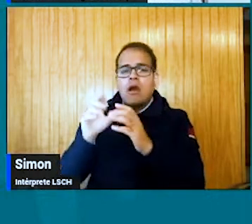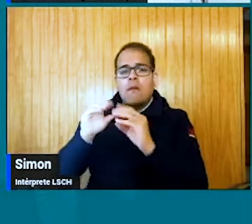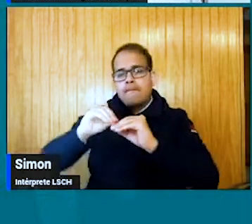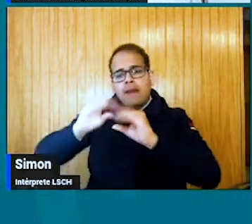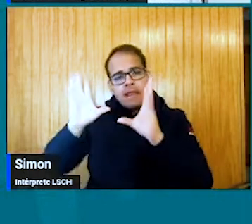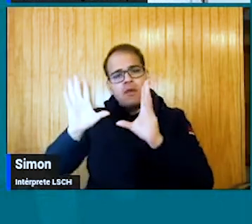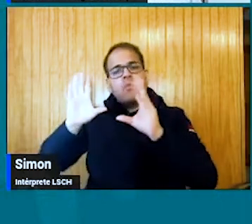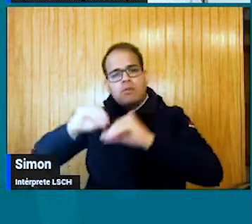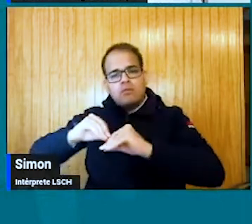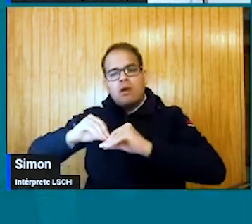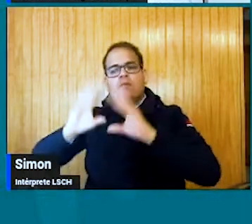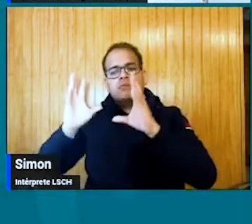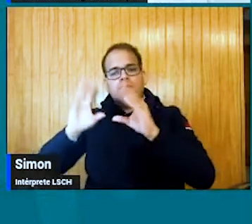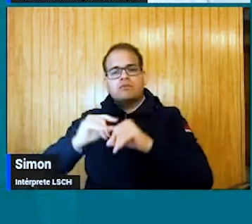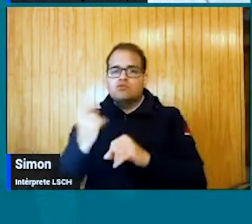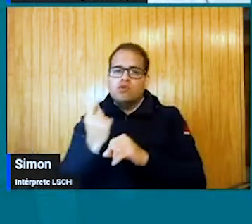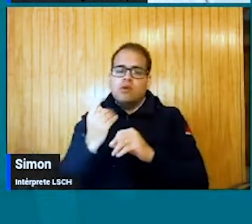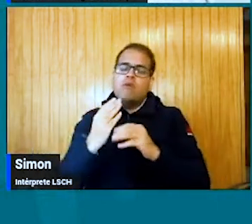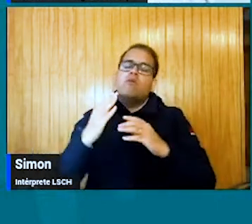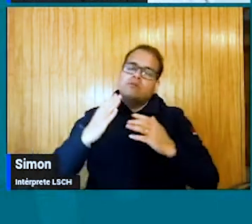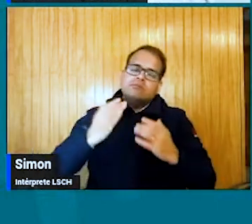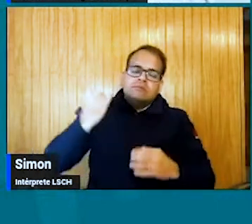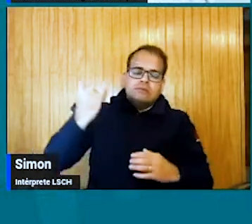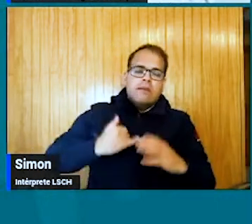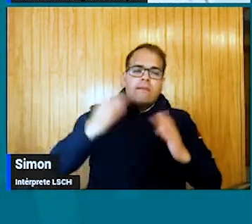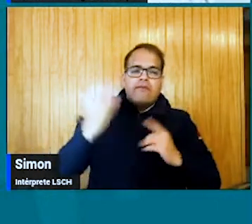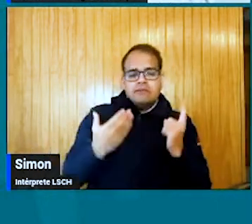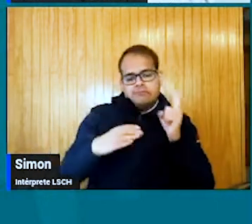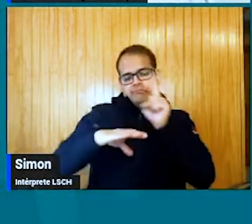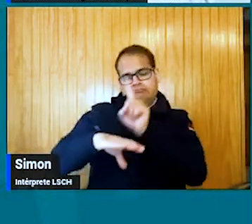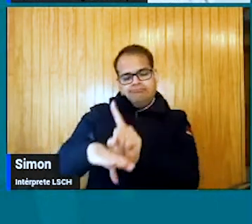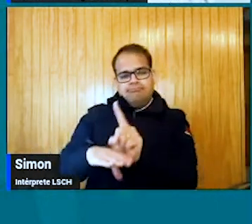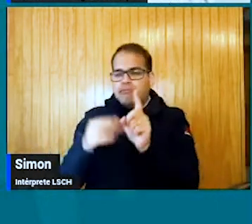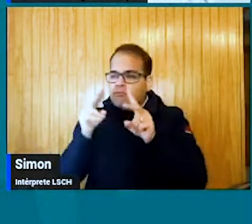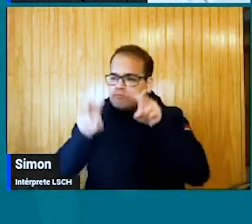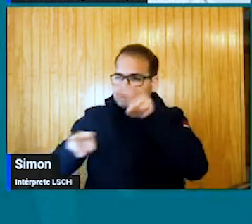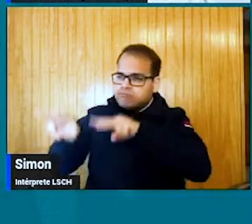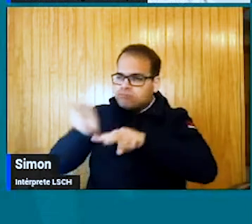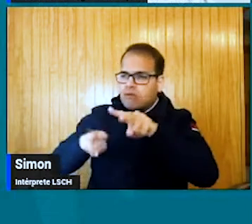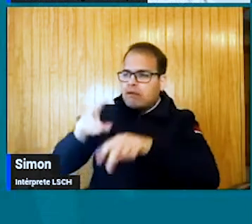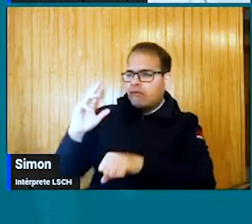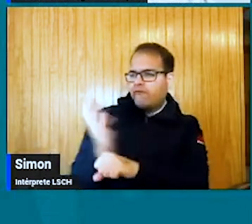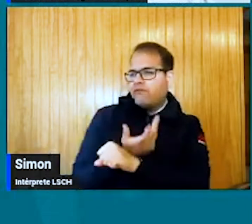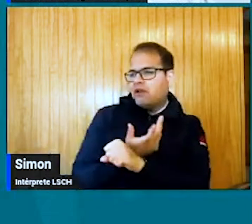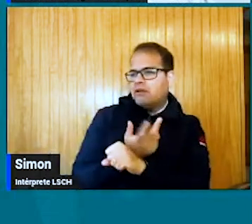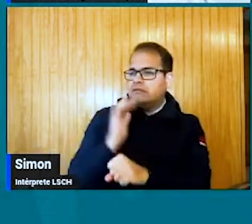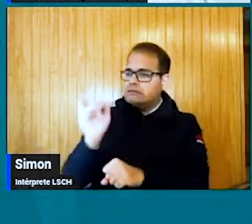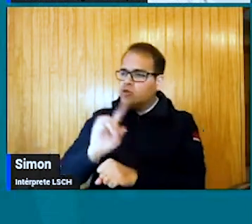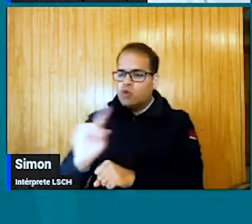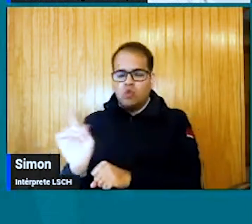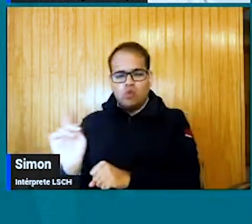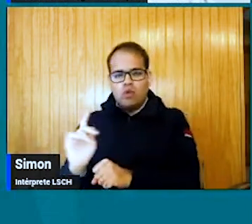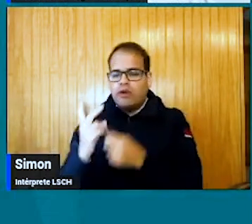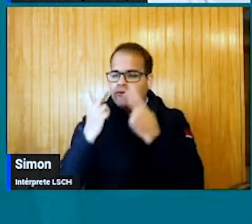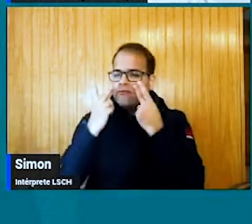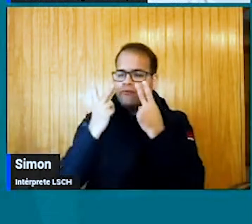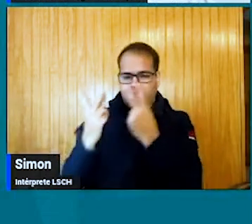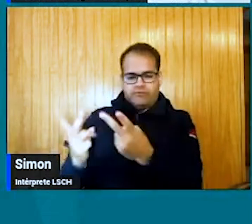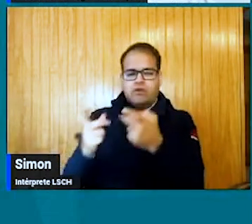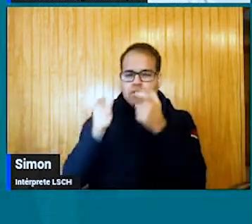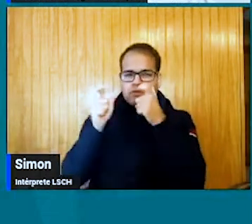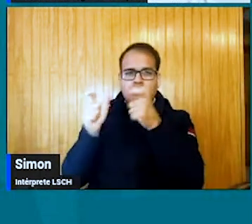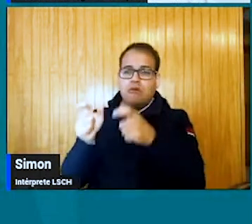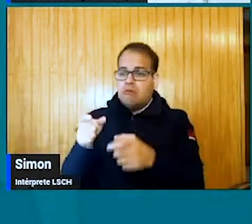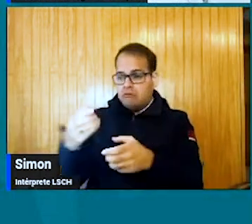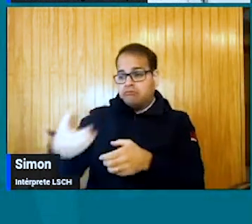siempre tiene que haber alguien en el huerto para ver si hubo una falla o algo. Son máquinas. Son súper, súper buenas,